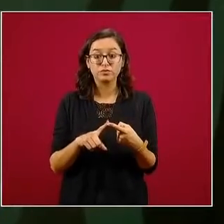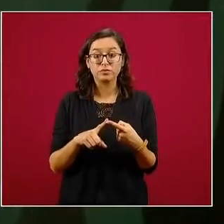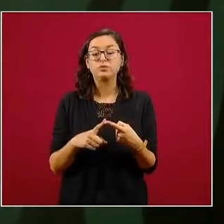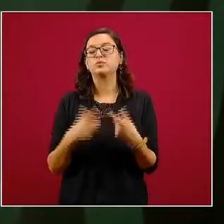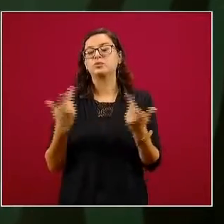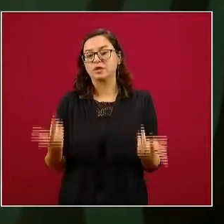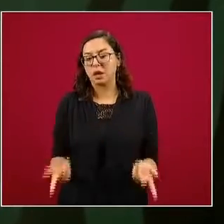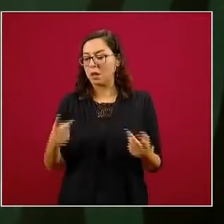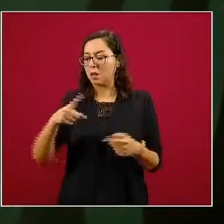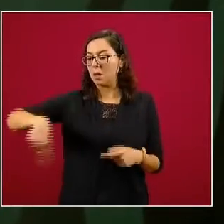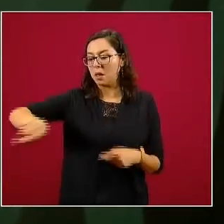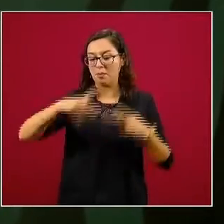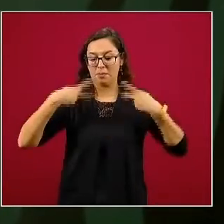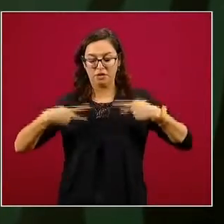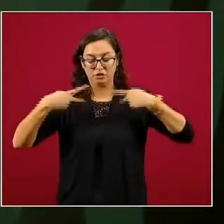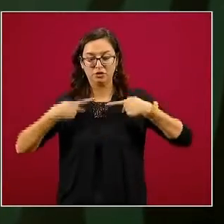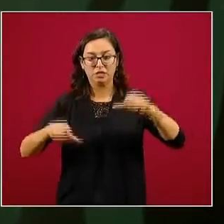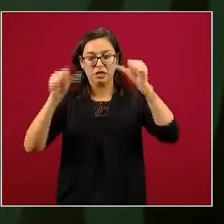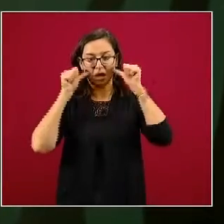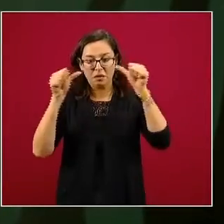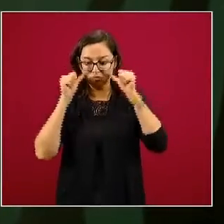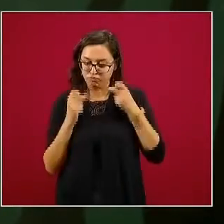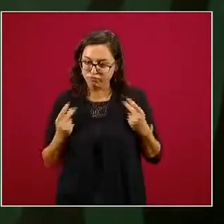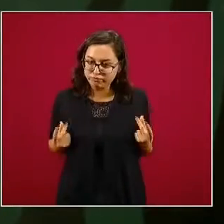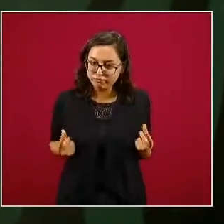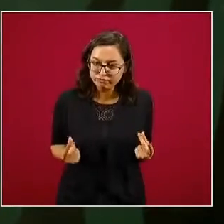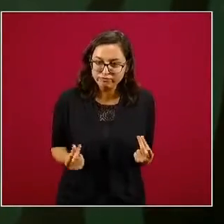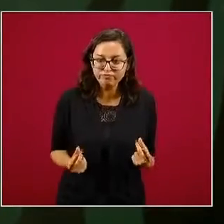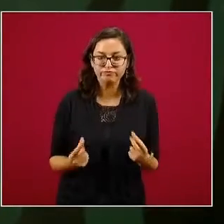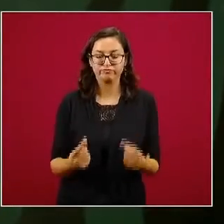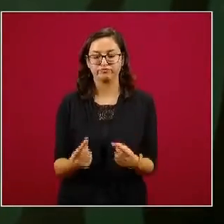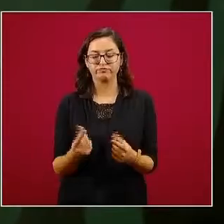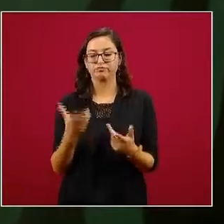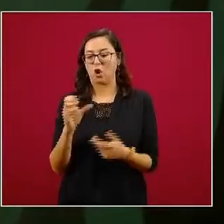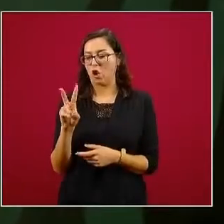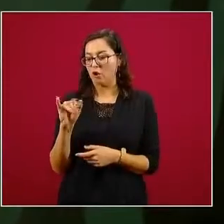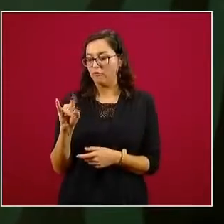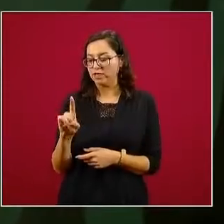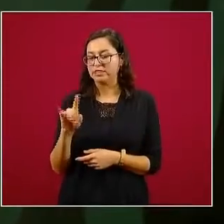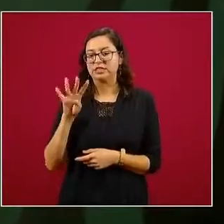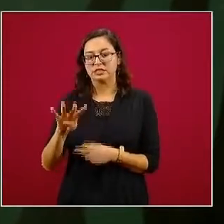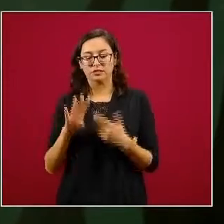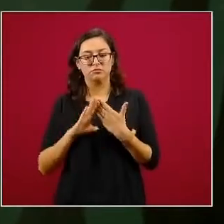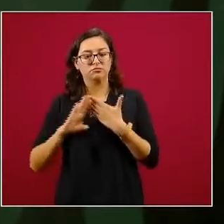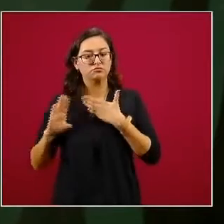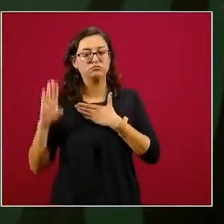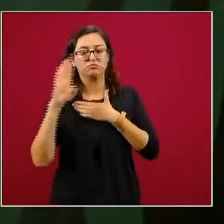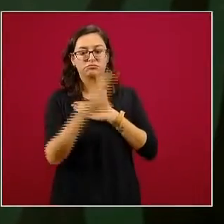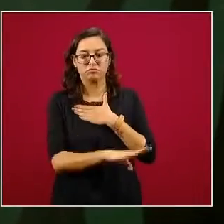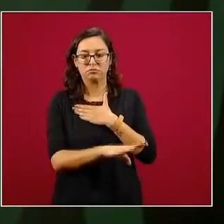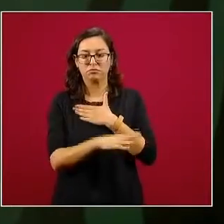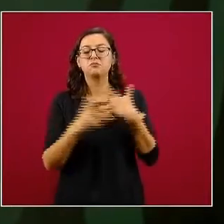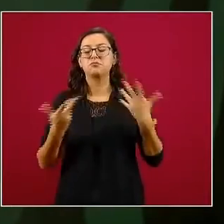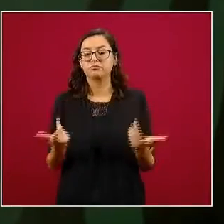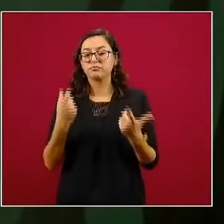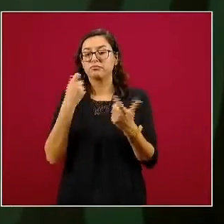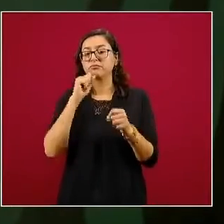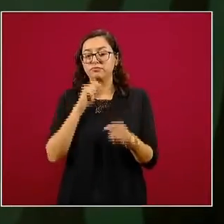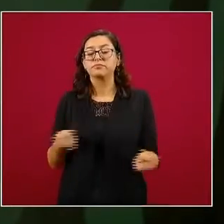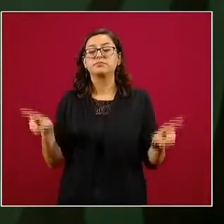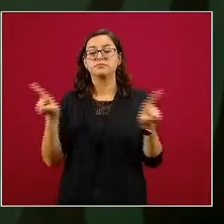talleres que ponen a la población, a las comunidades, a trabajar a favor de la salud.